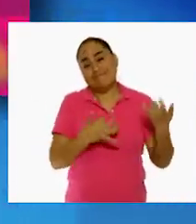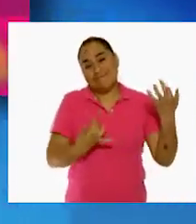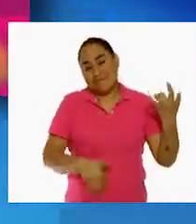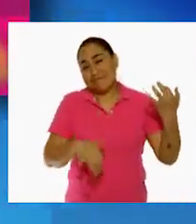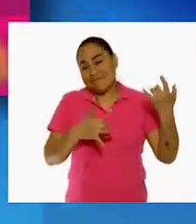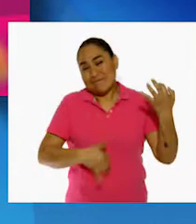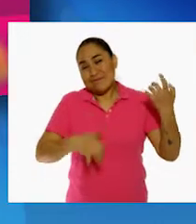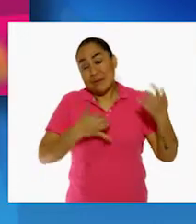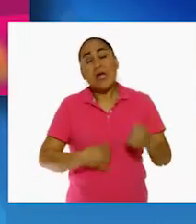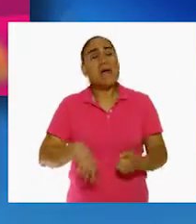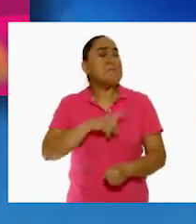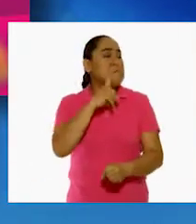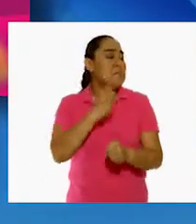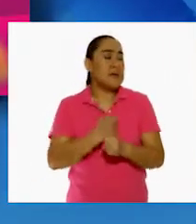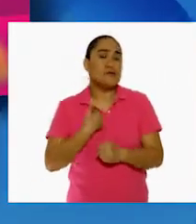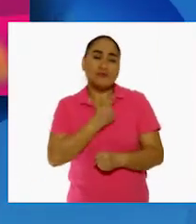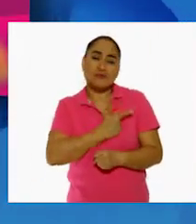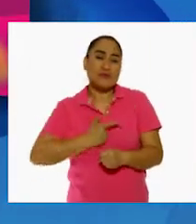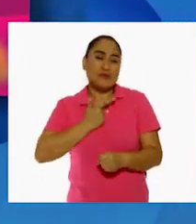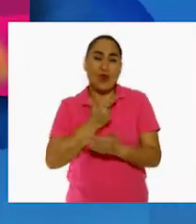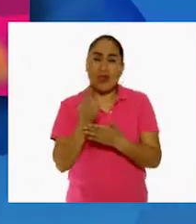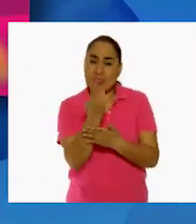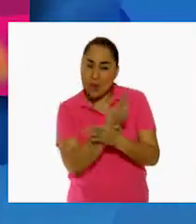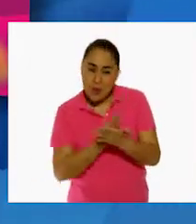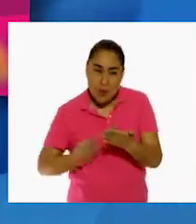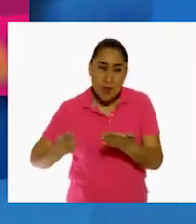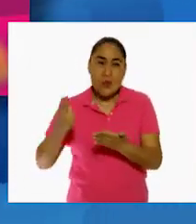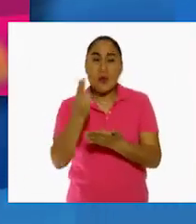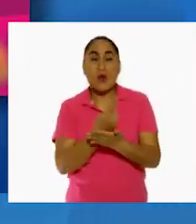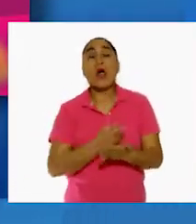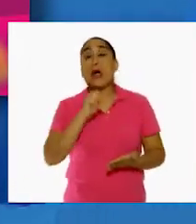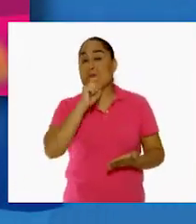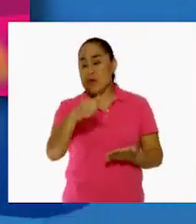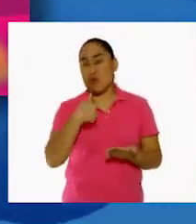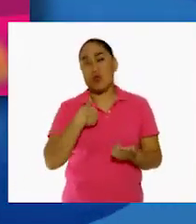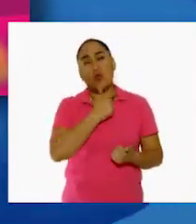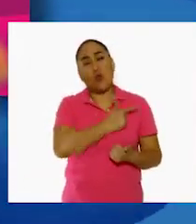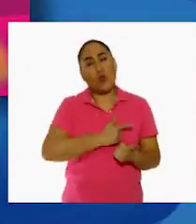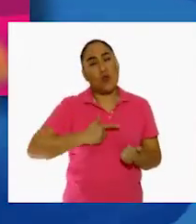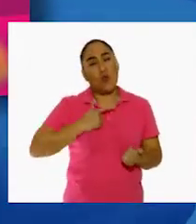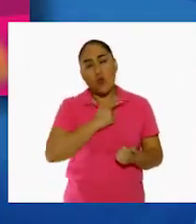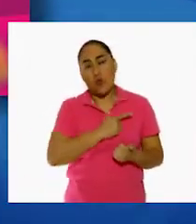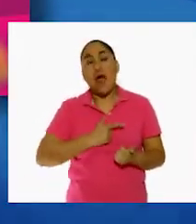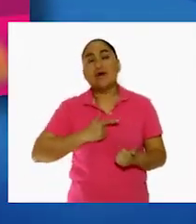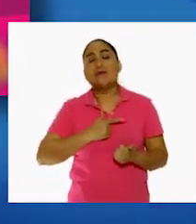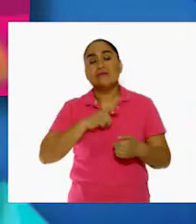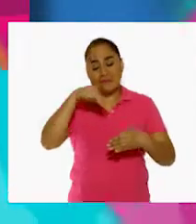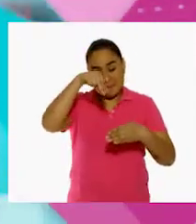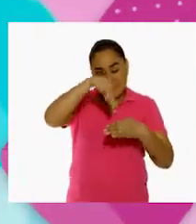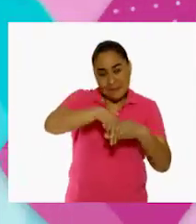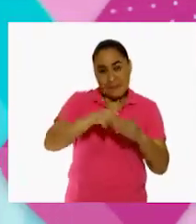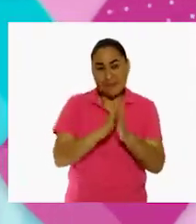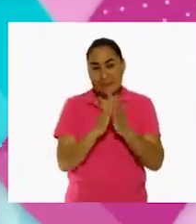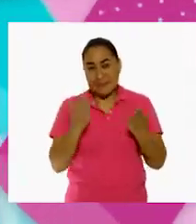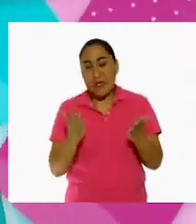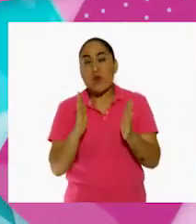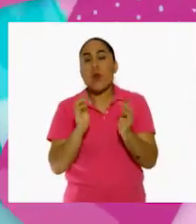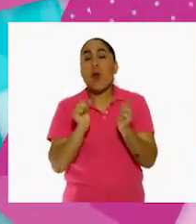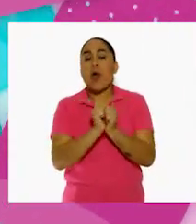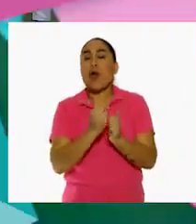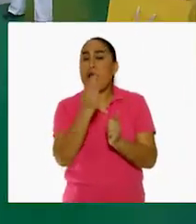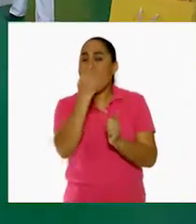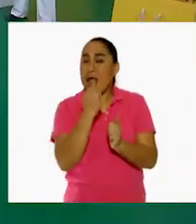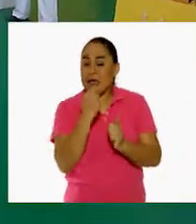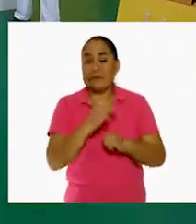lo que más me gusta es dibujar. También me gusta hacer separadores con abatelengua. Ana